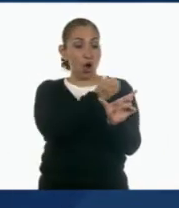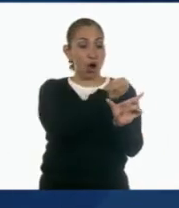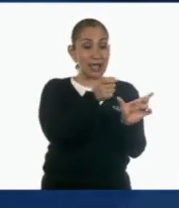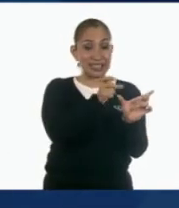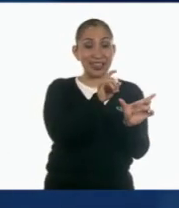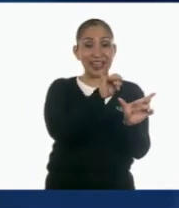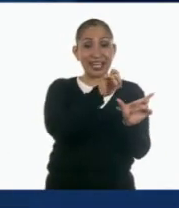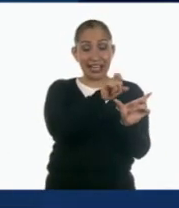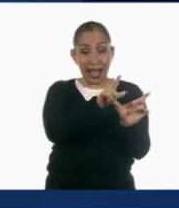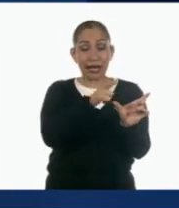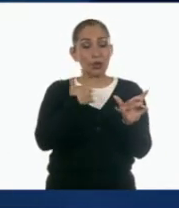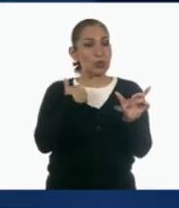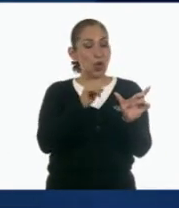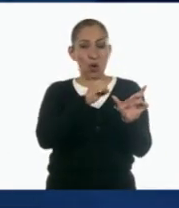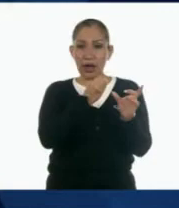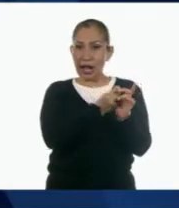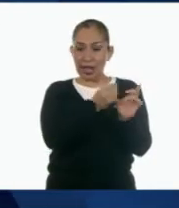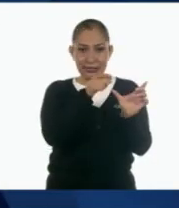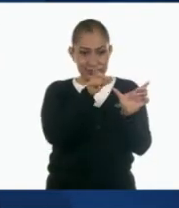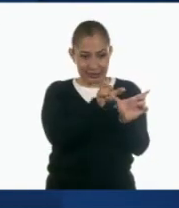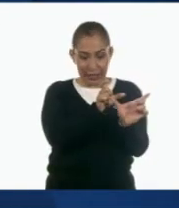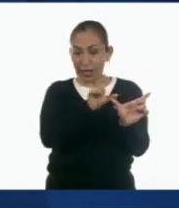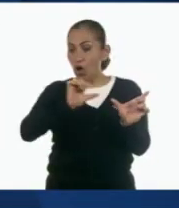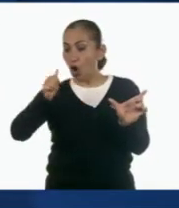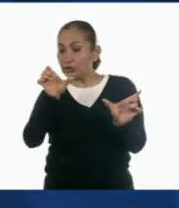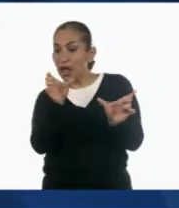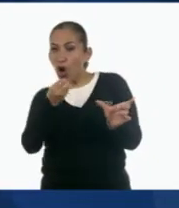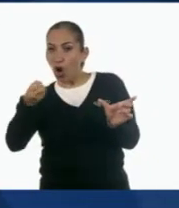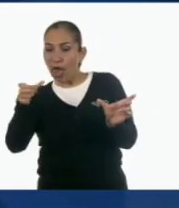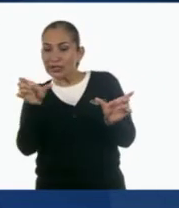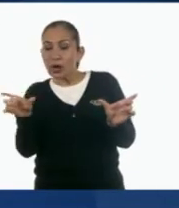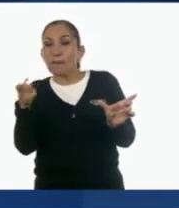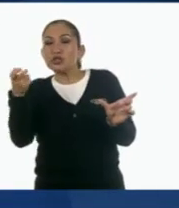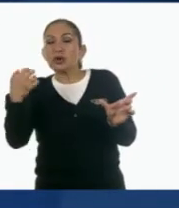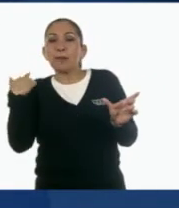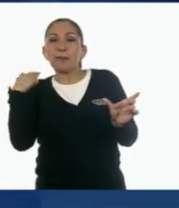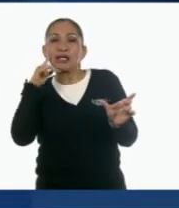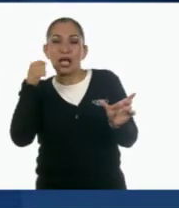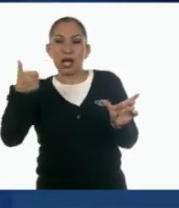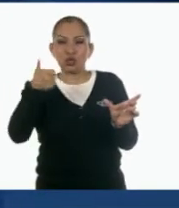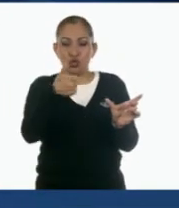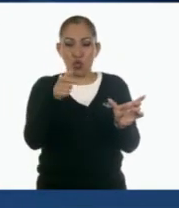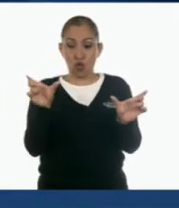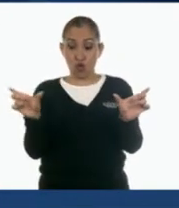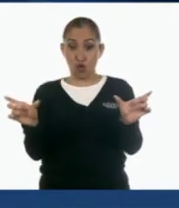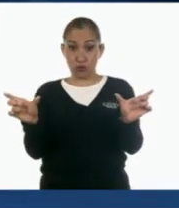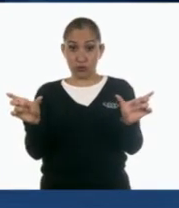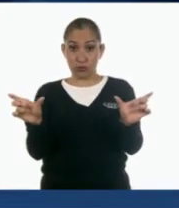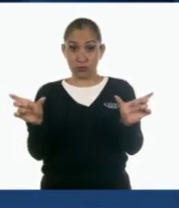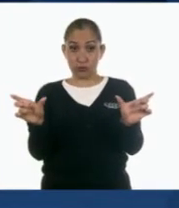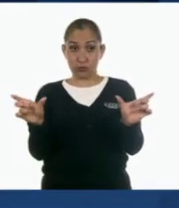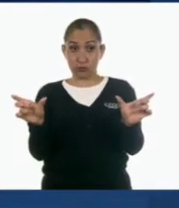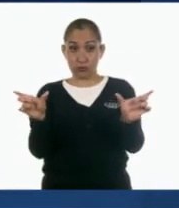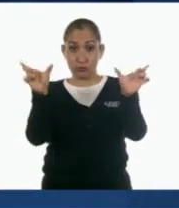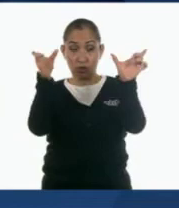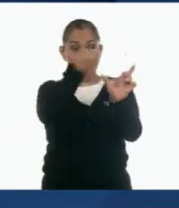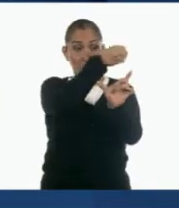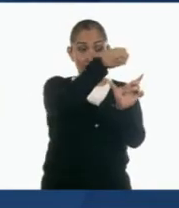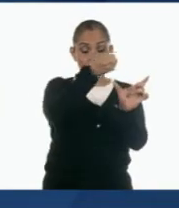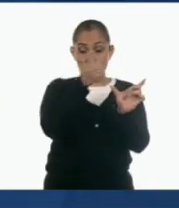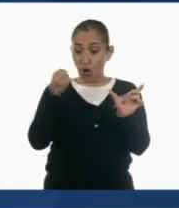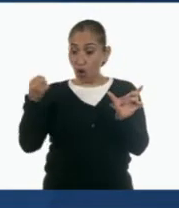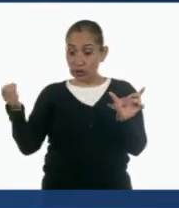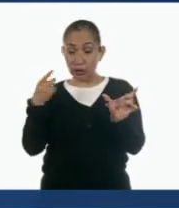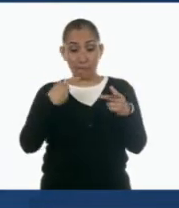oración: Daniel no comprendió la clase, y la siguiente oración es: por eso su maestra lo ayudó. Dos oraciones con